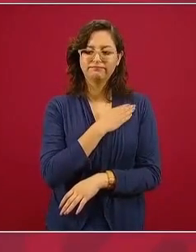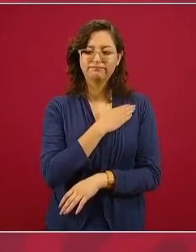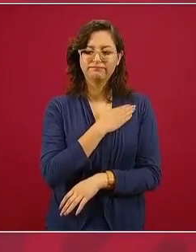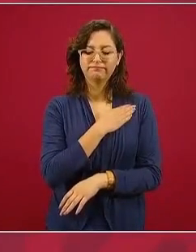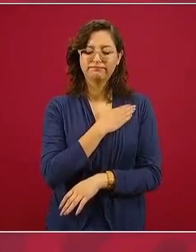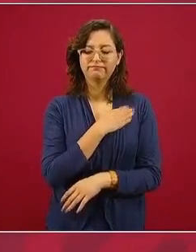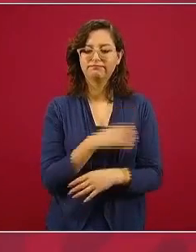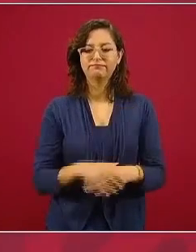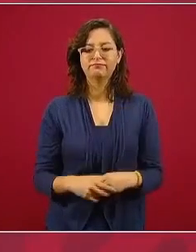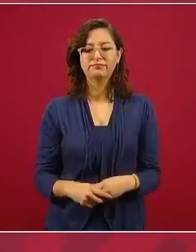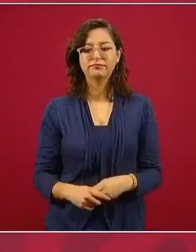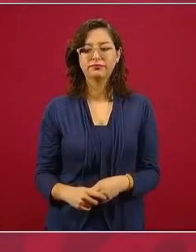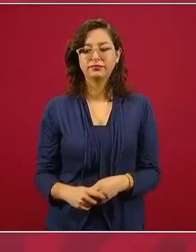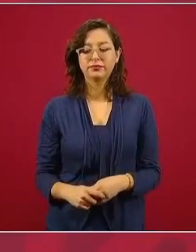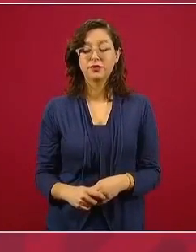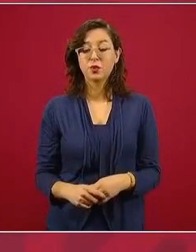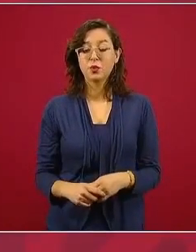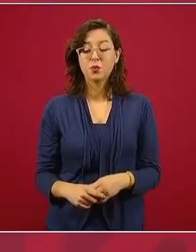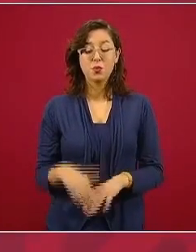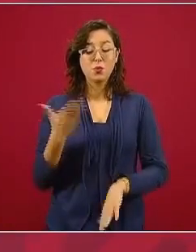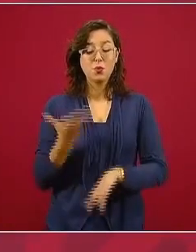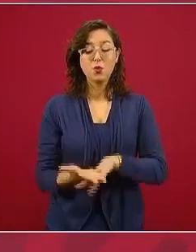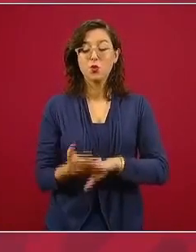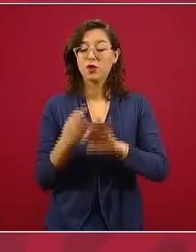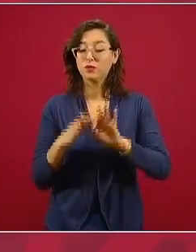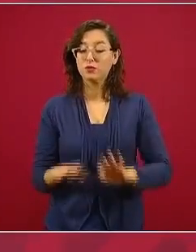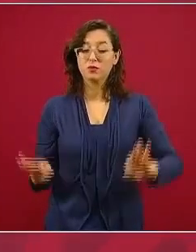es tan importante y tan limpia